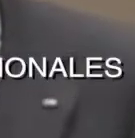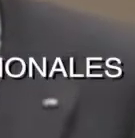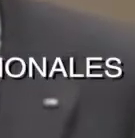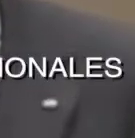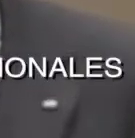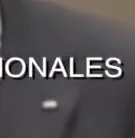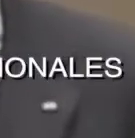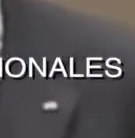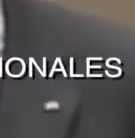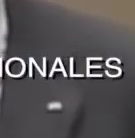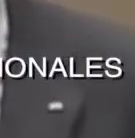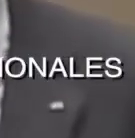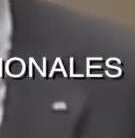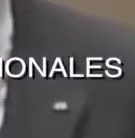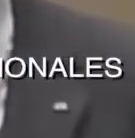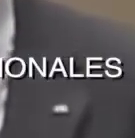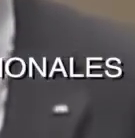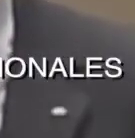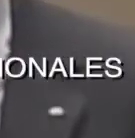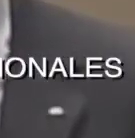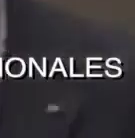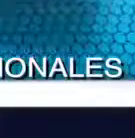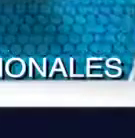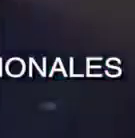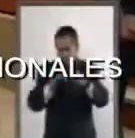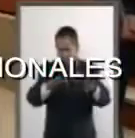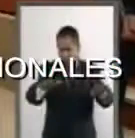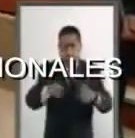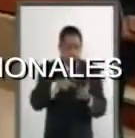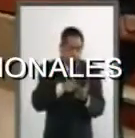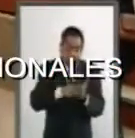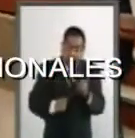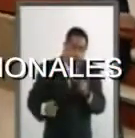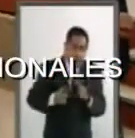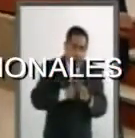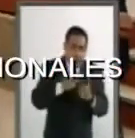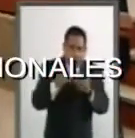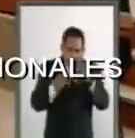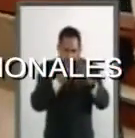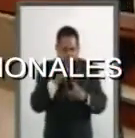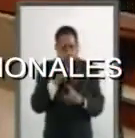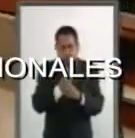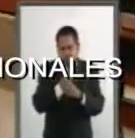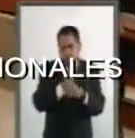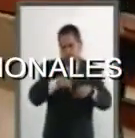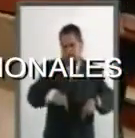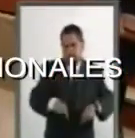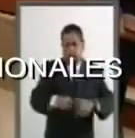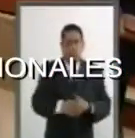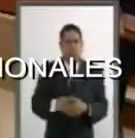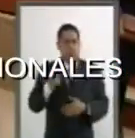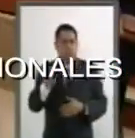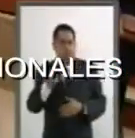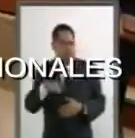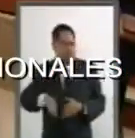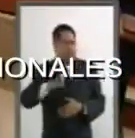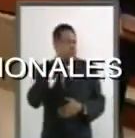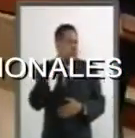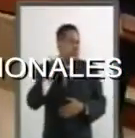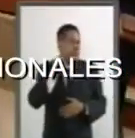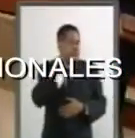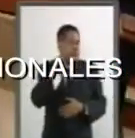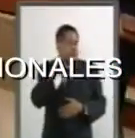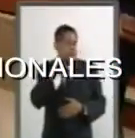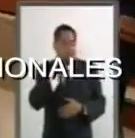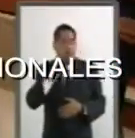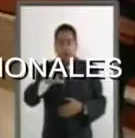este domingo en Coahuila, Estado de México, Nayarit y Veracruz. El Congreso de Jalisco aprobó este jueves la iniciativa Sin Voto No Hay